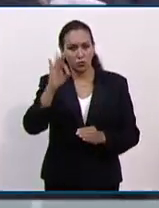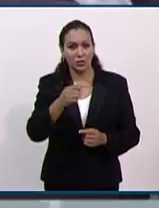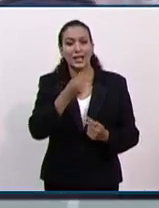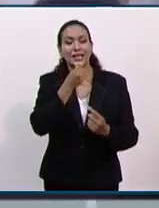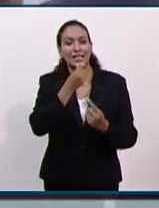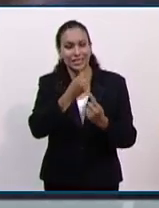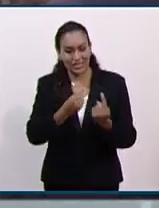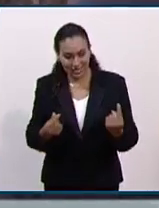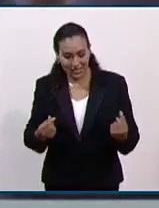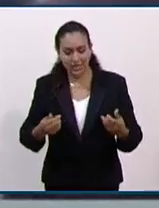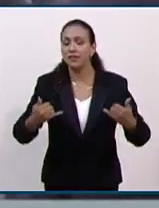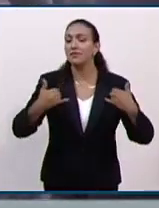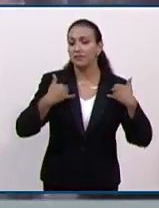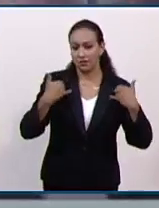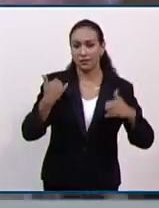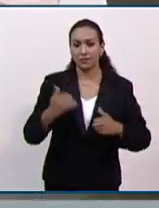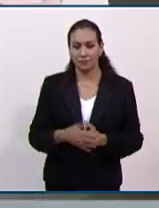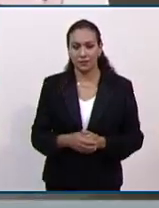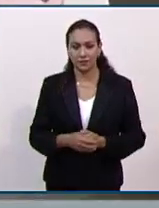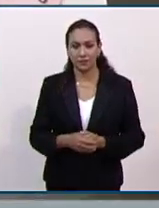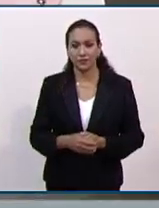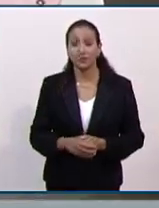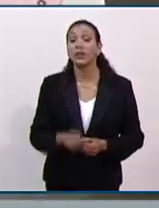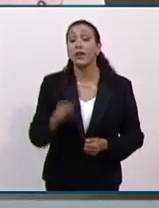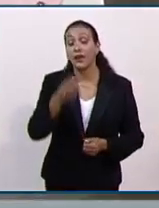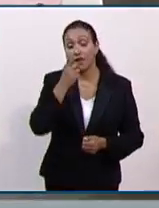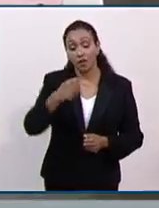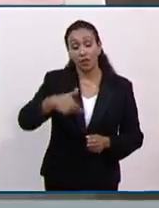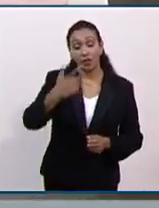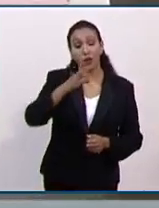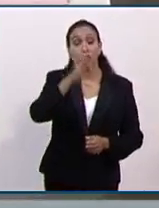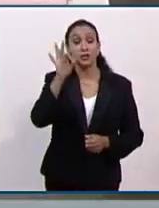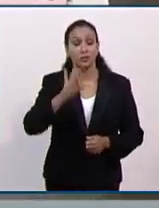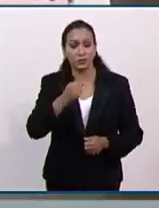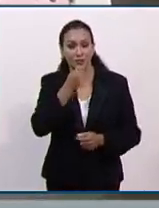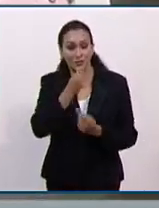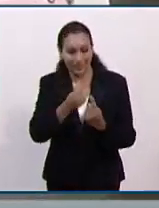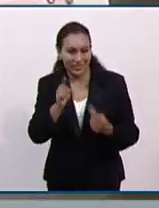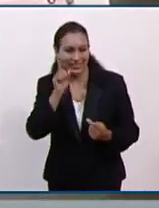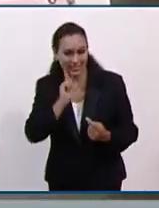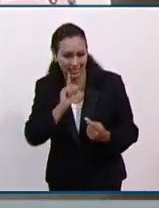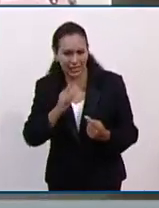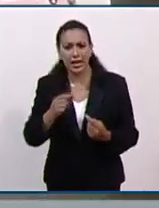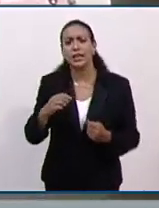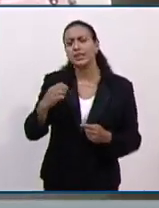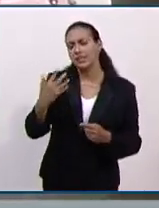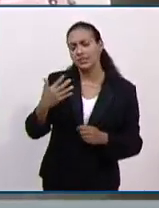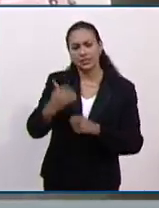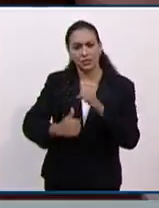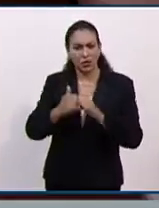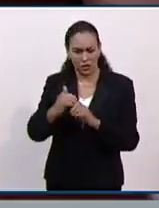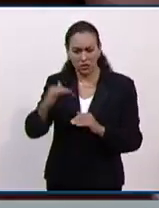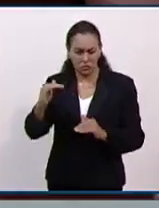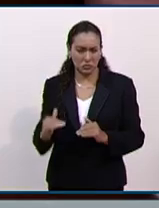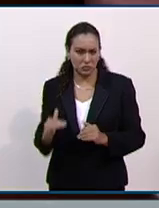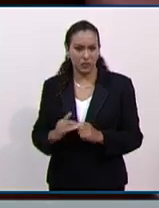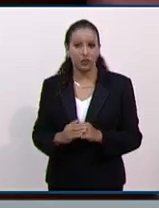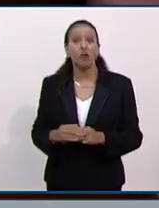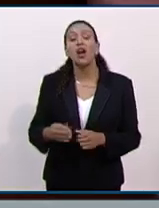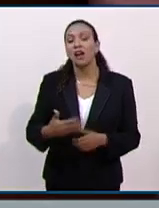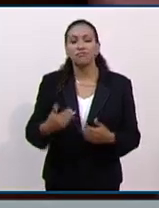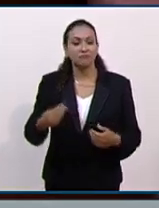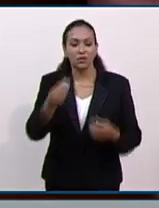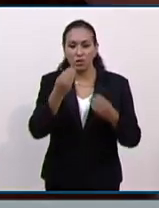niñas, niños y adolescentes. Precisó que el 12% de las niñas y niños menores de 5 años padecen